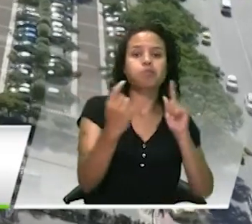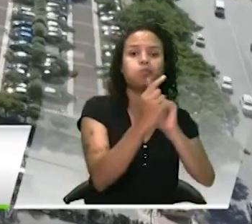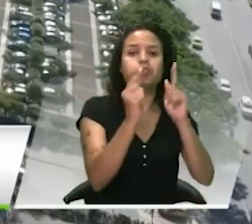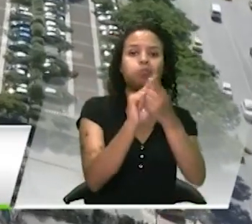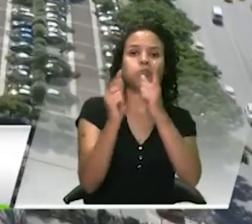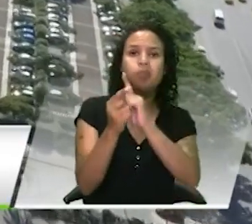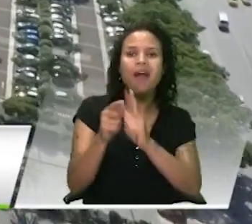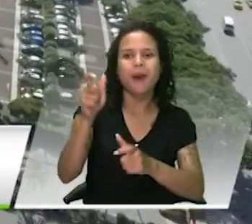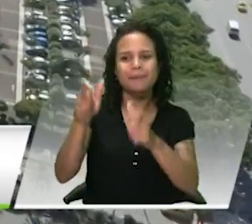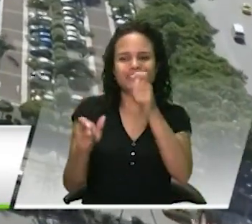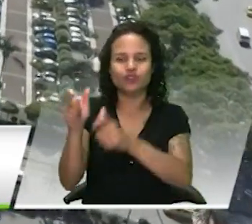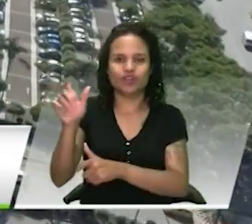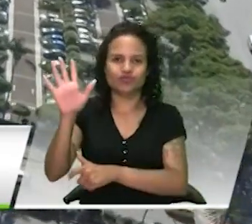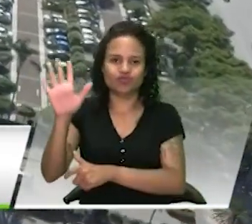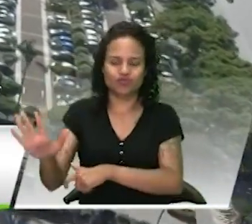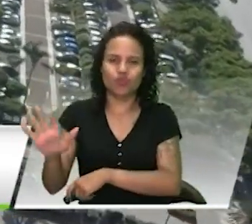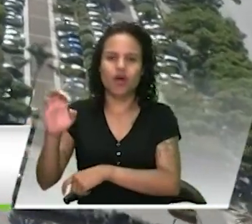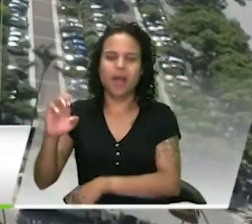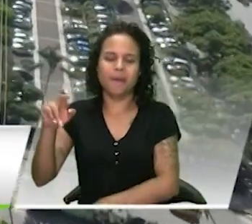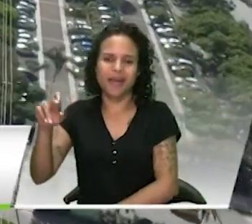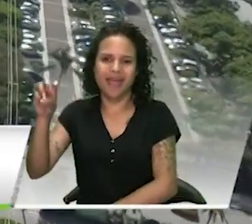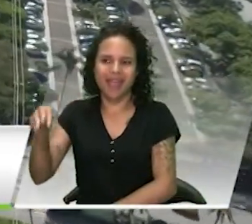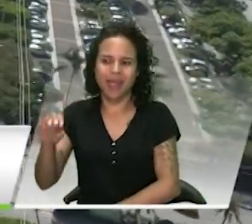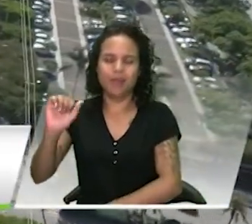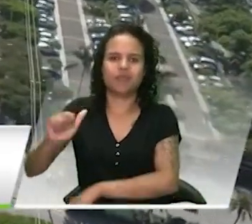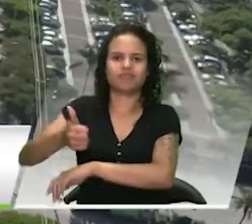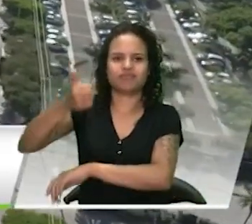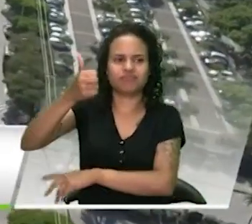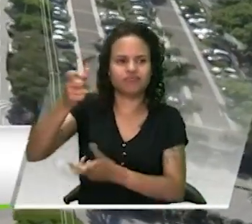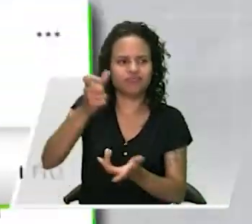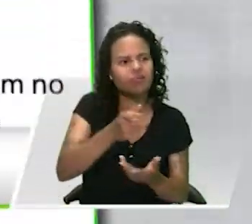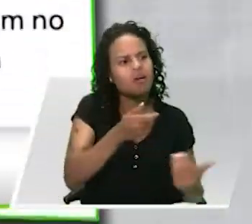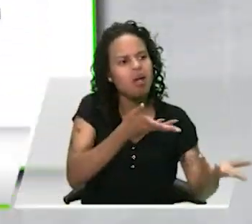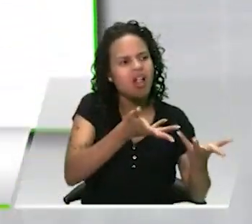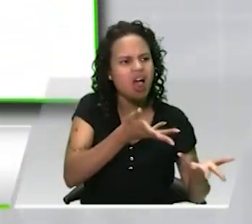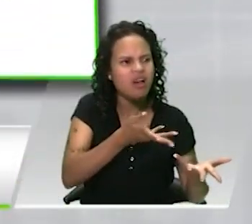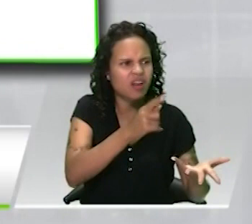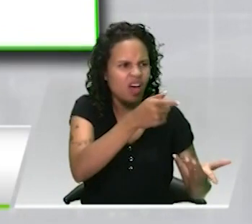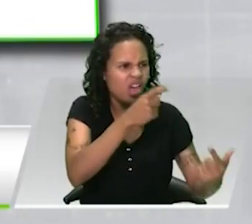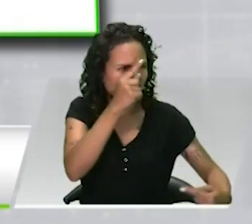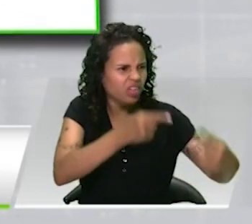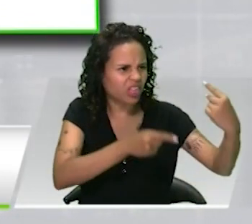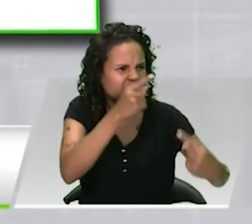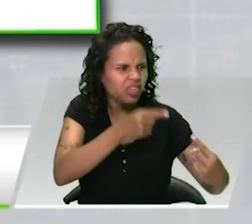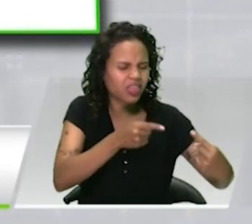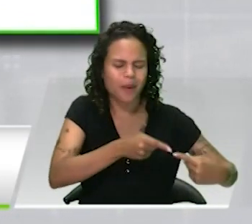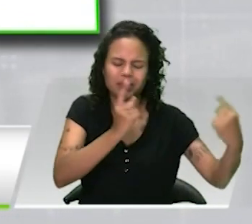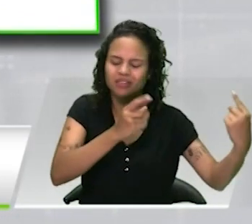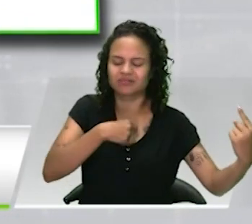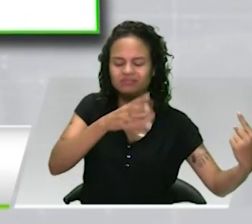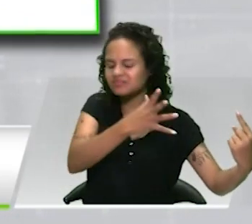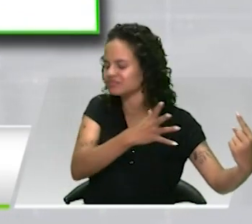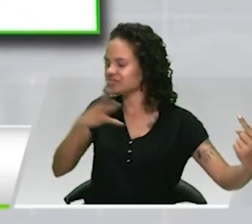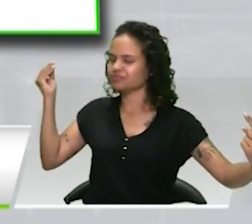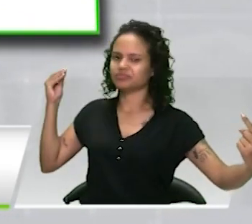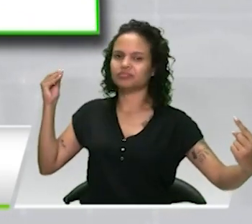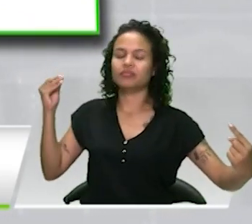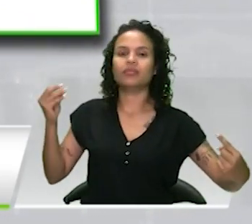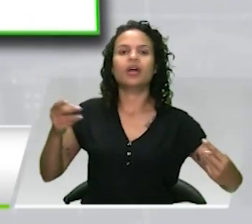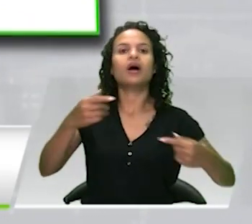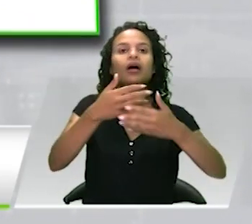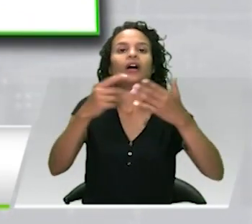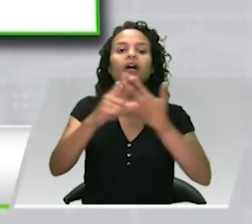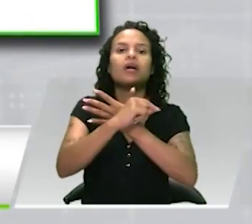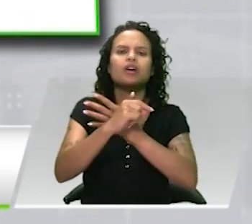se levantaron de la mesa tras diferencias con los miembros de la Junta. Vamos a defender los intereses de la ciudad con todas